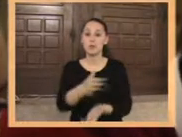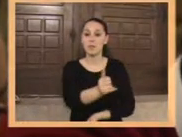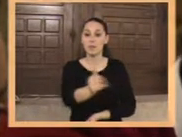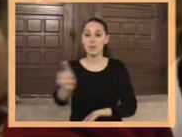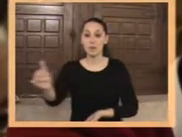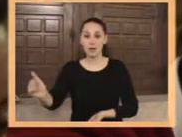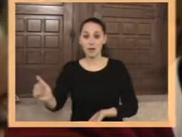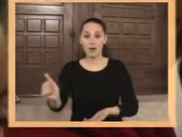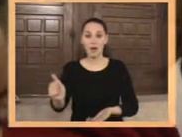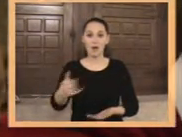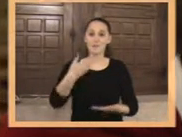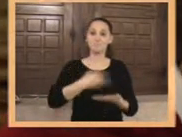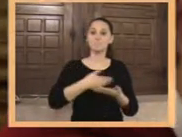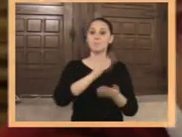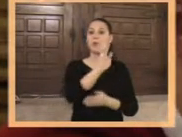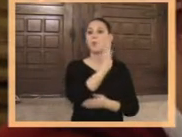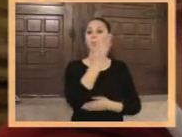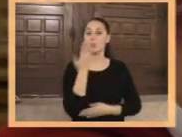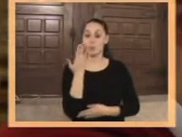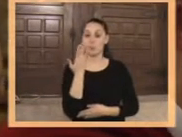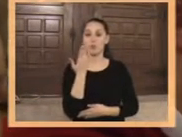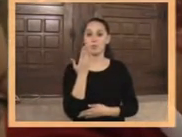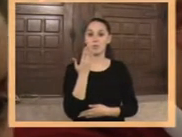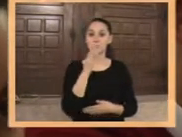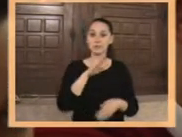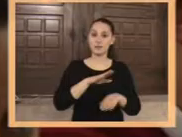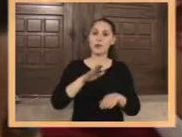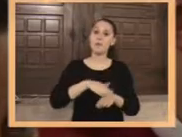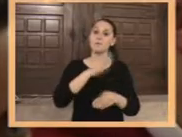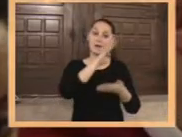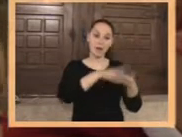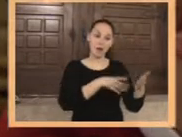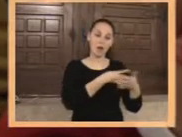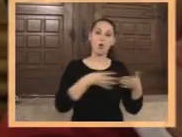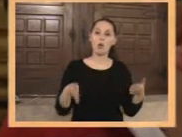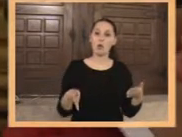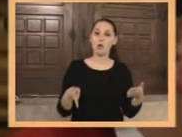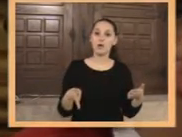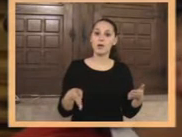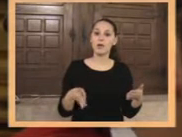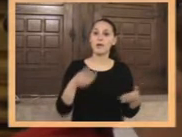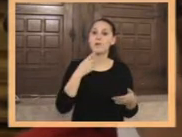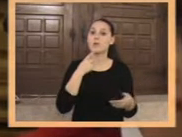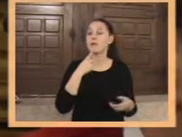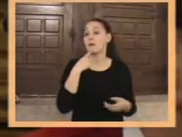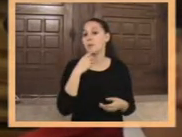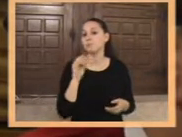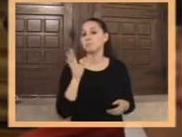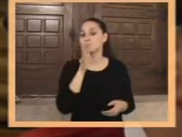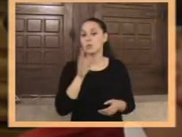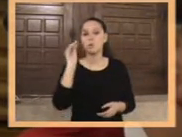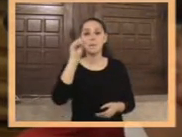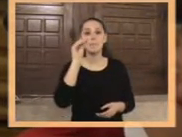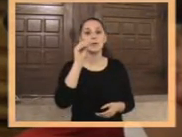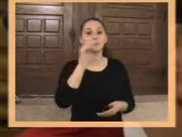si querían que diferenciáramos entre horario de verano y horario de invierno, y nos contestaron